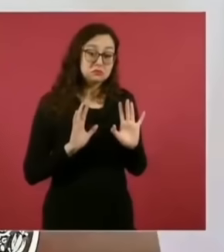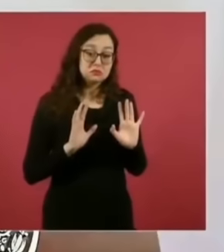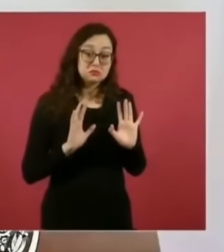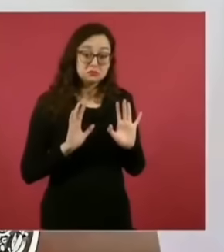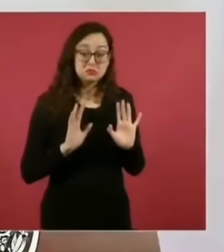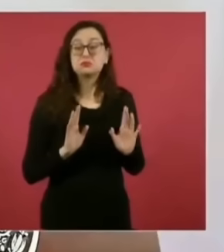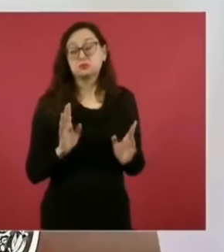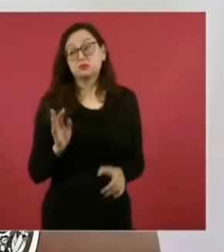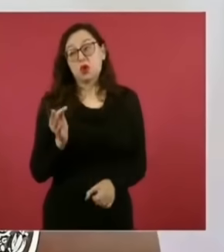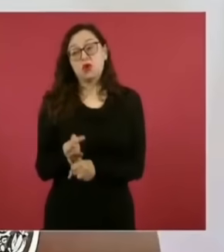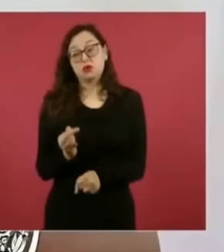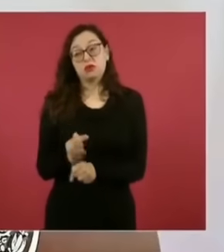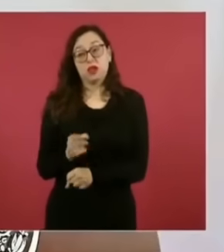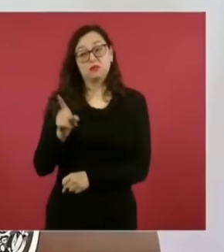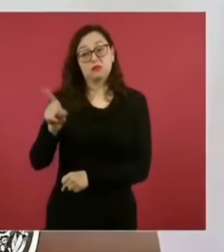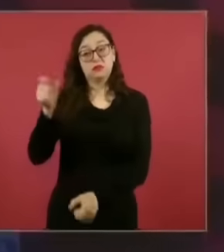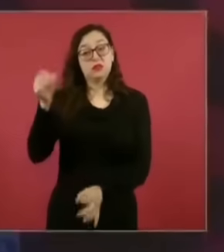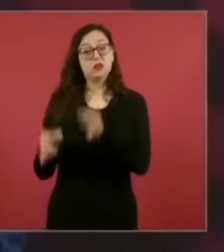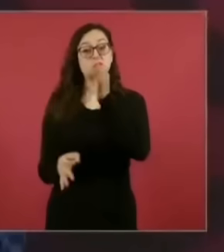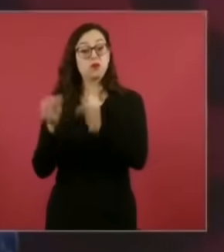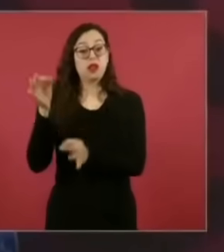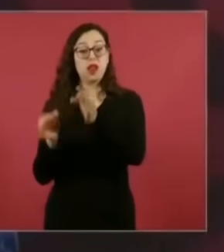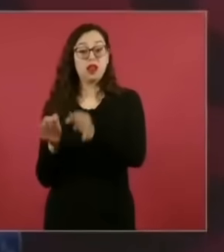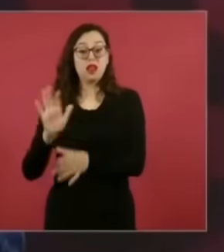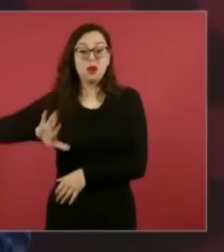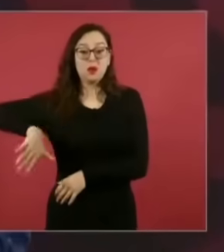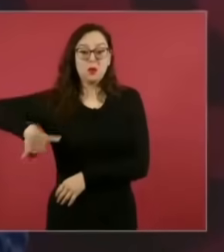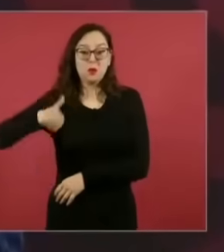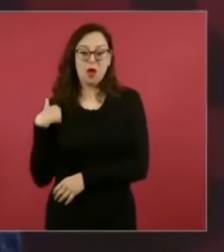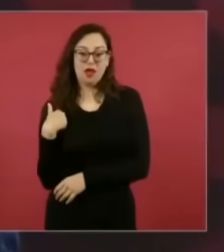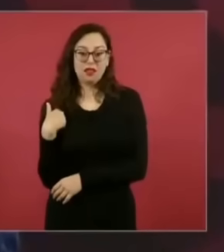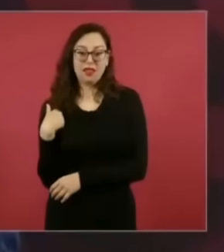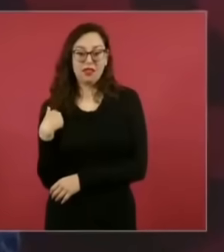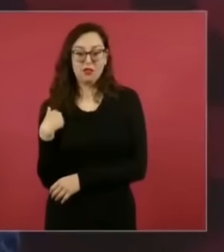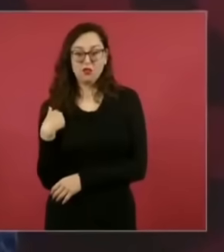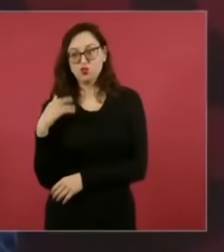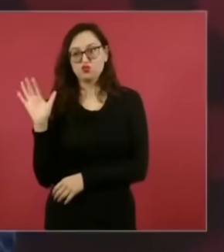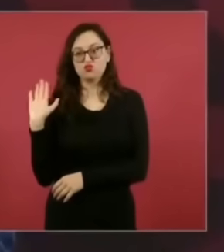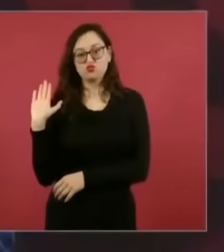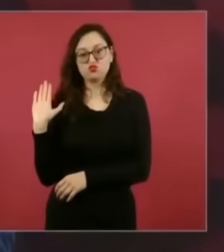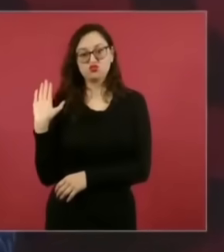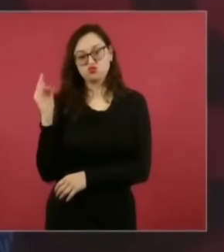Y ahí está, en los tribunales. Nada más que,